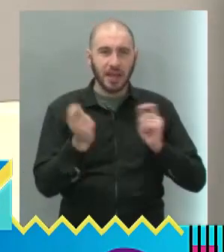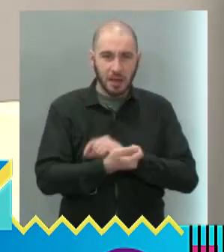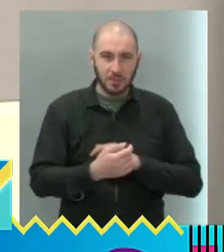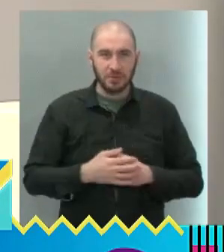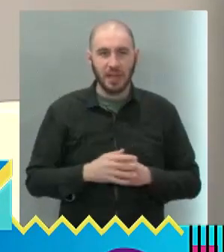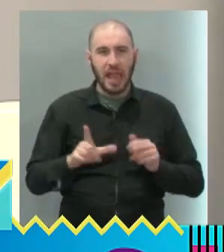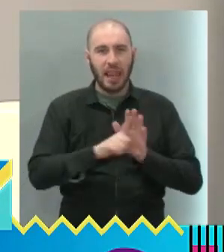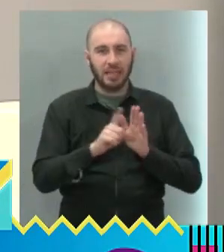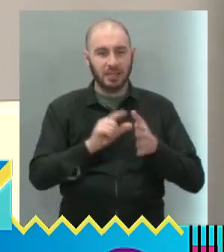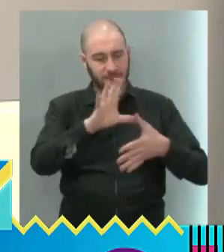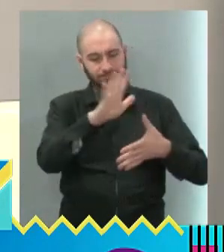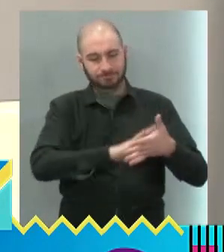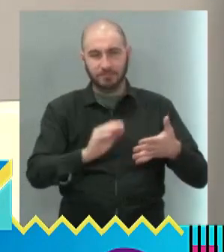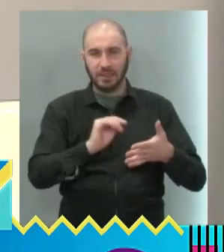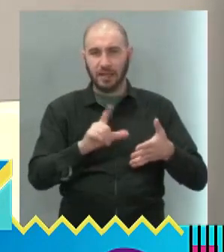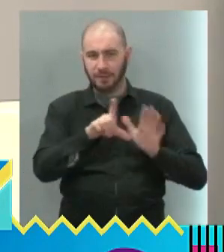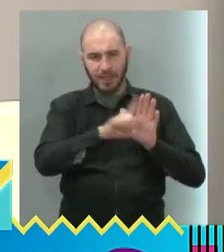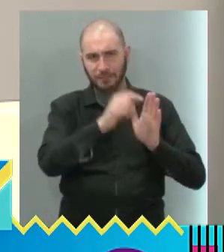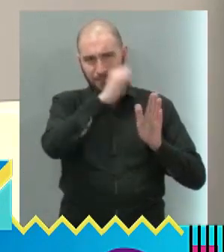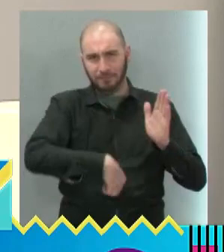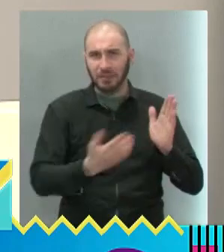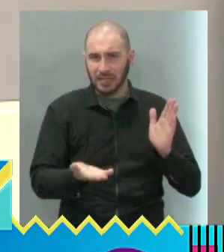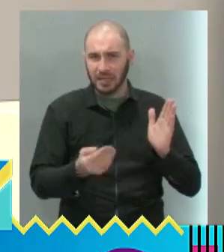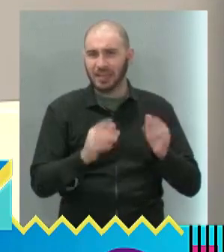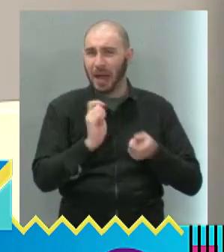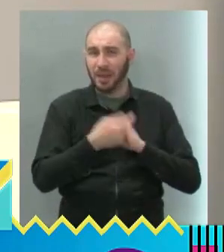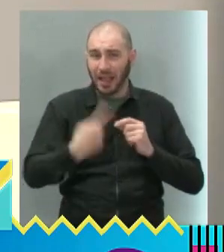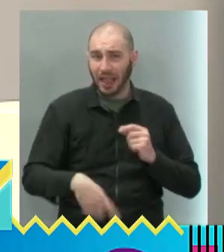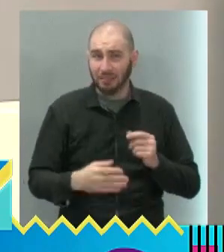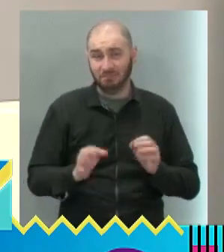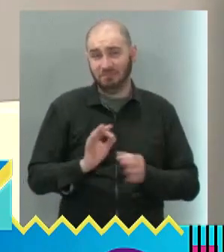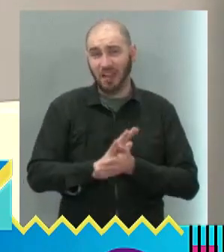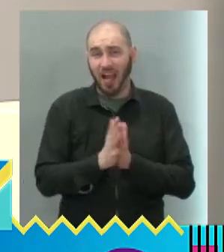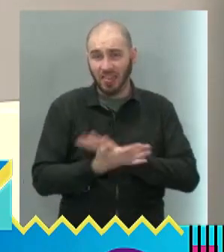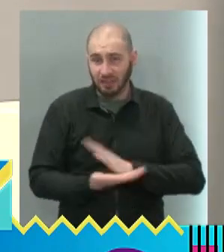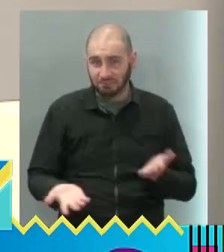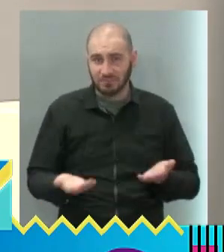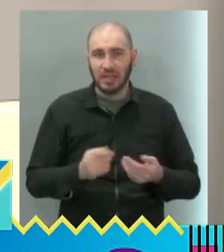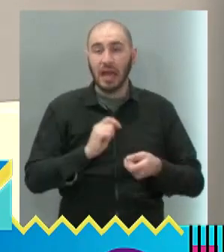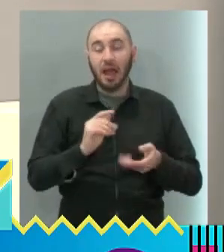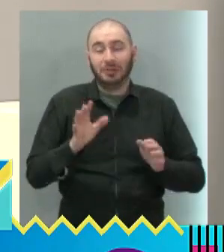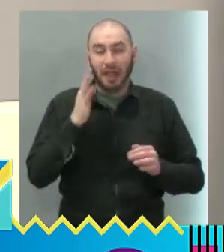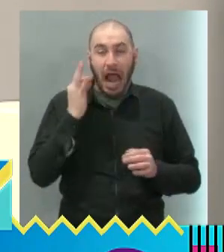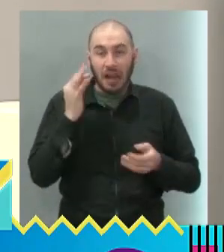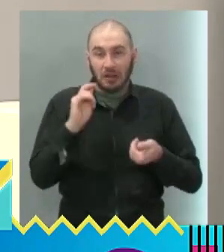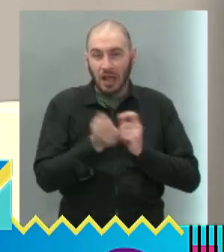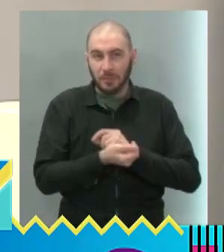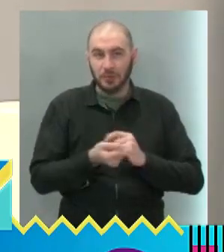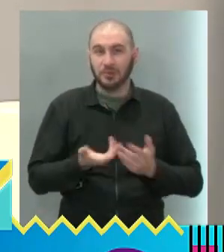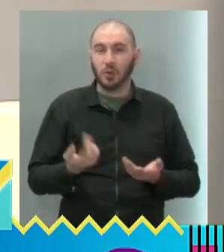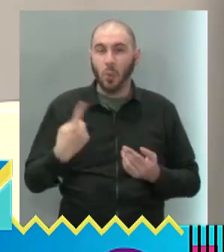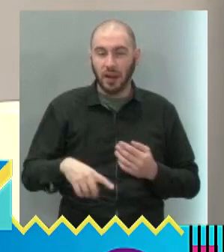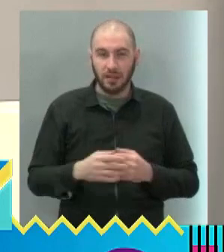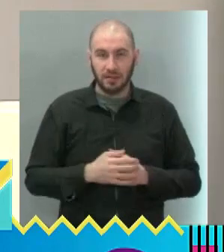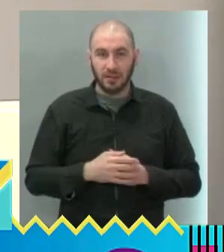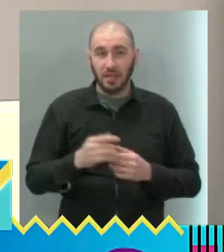¿La legislación hispánica dejó de tener vigencia? ¿Qué cambió? Nada cambió. Lo que cambió en todo caso, el golpe o el cambio, fue